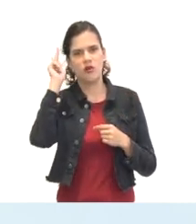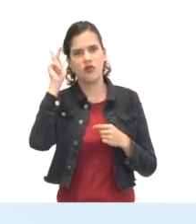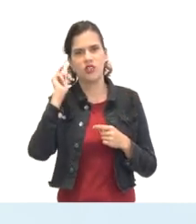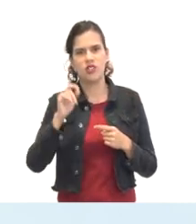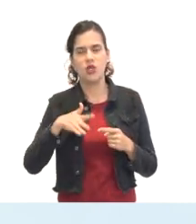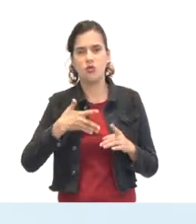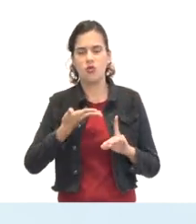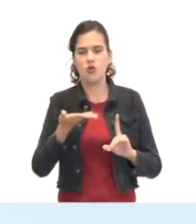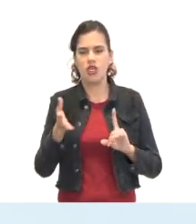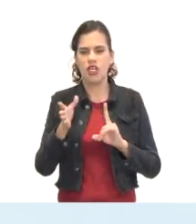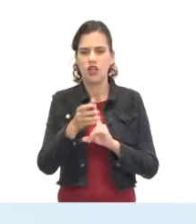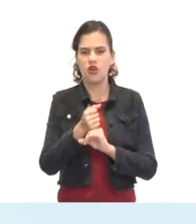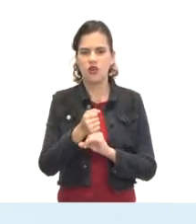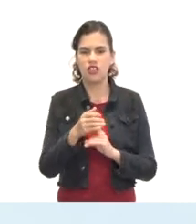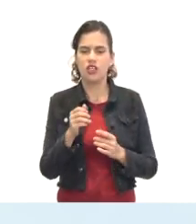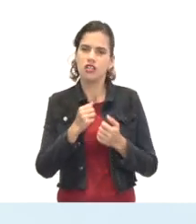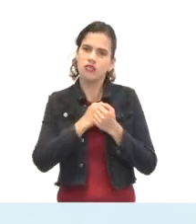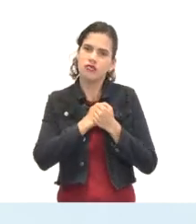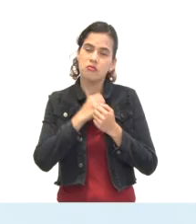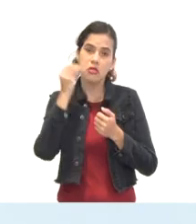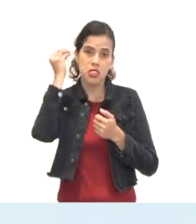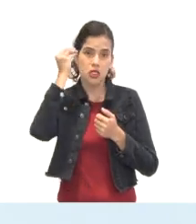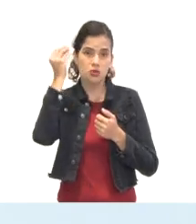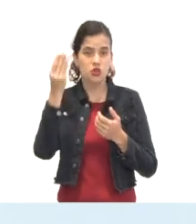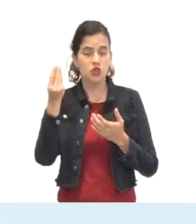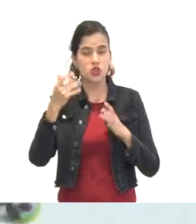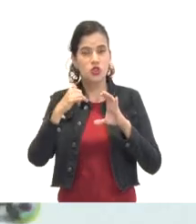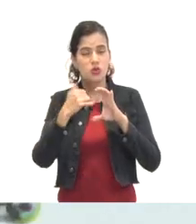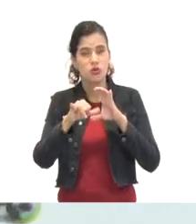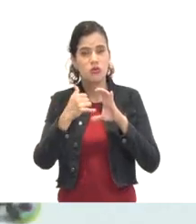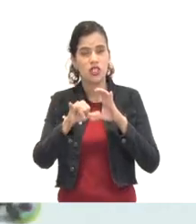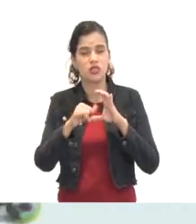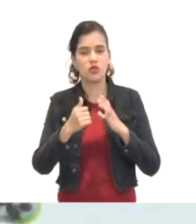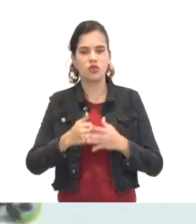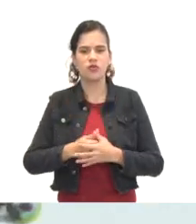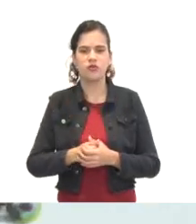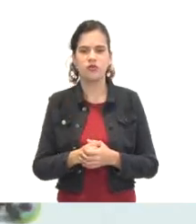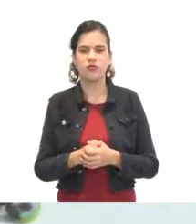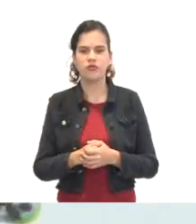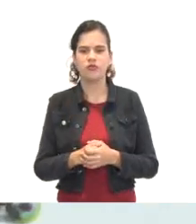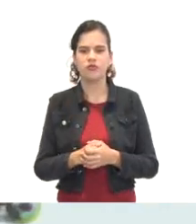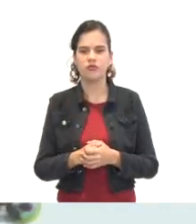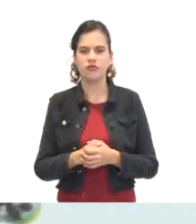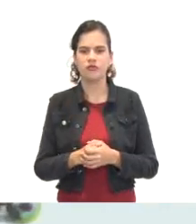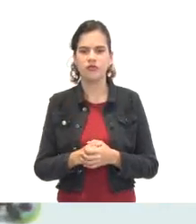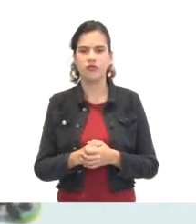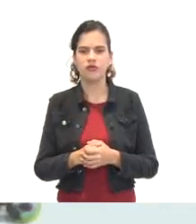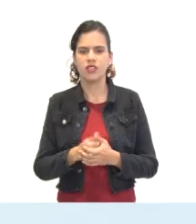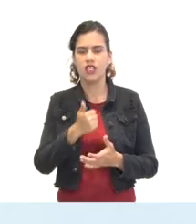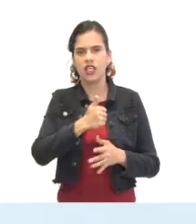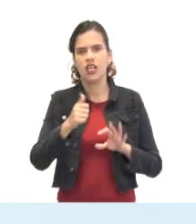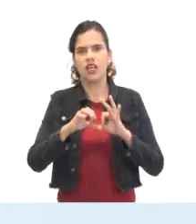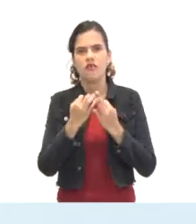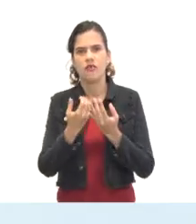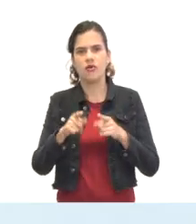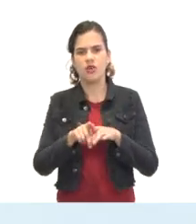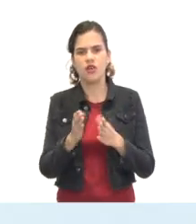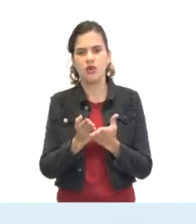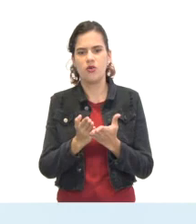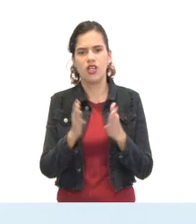pueden encontrarnos si nos extrañan. Pueden ver nuestro canal en YouTube. Cada familia